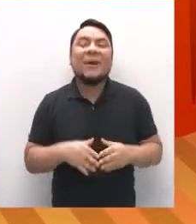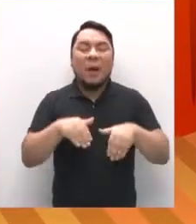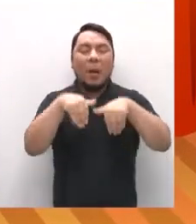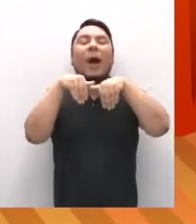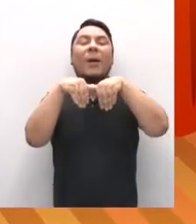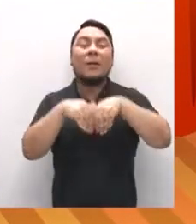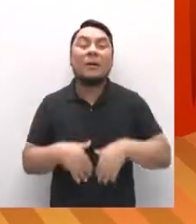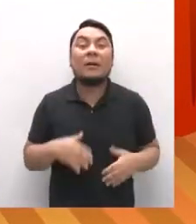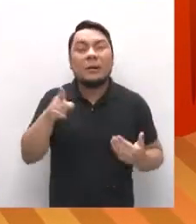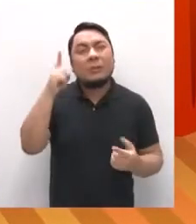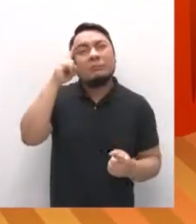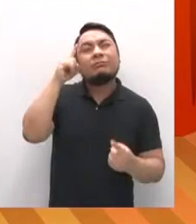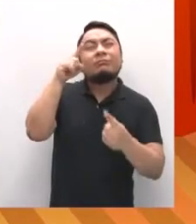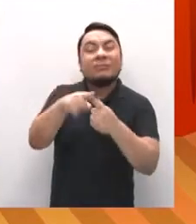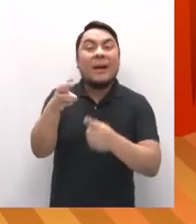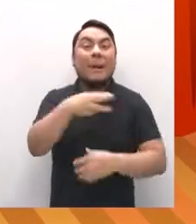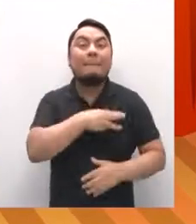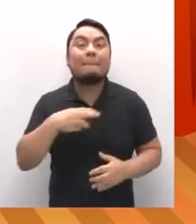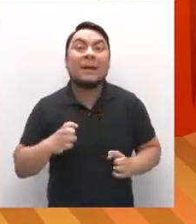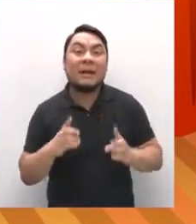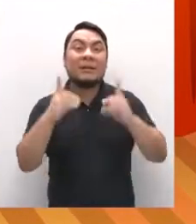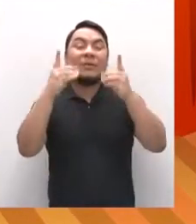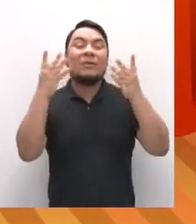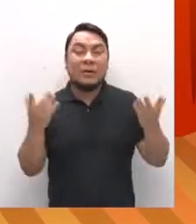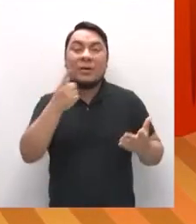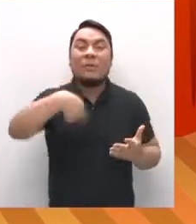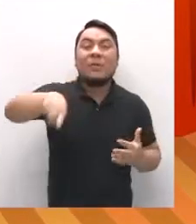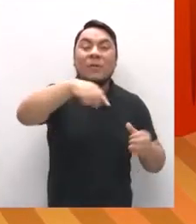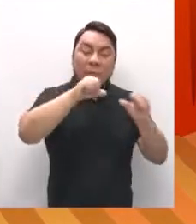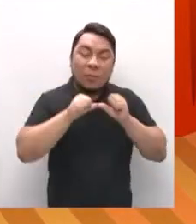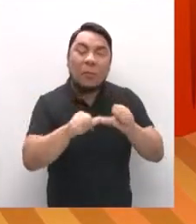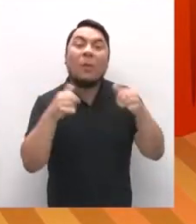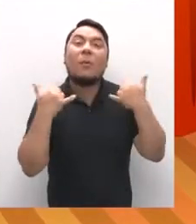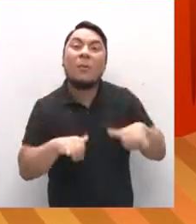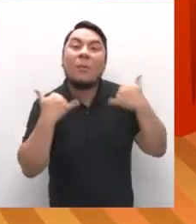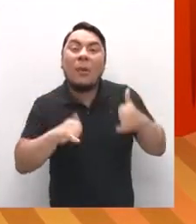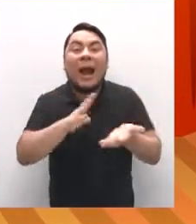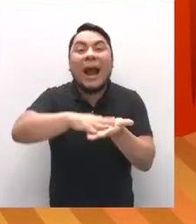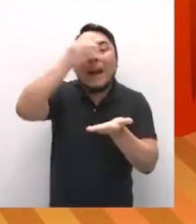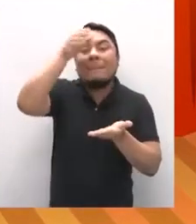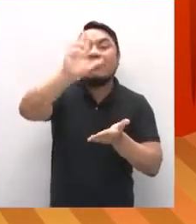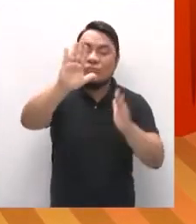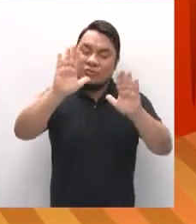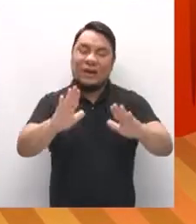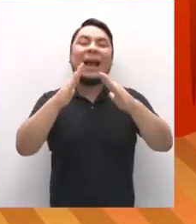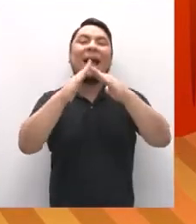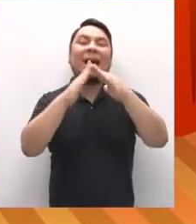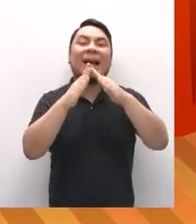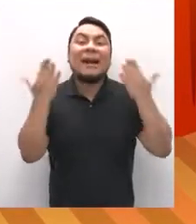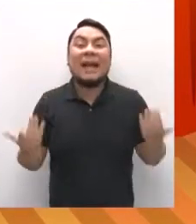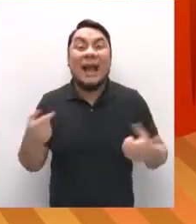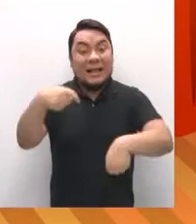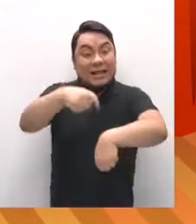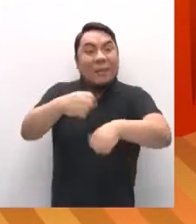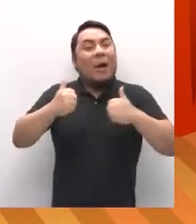¡Yeah! Una propuesta del Ministerio de Educación para jugar y aprender desde casa durante